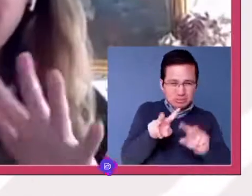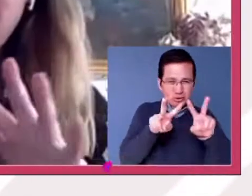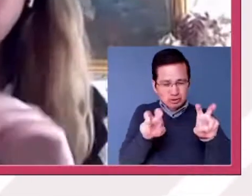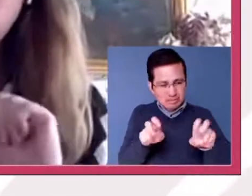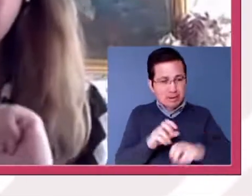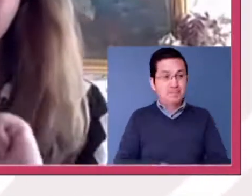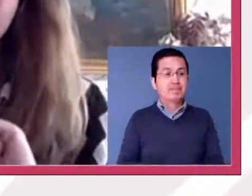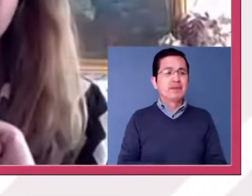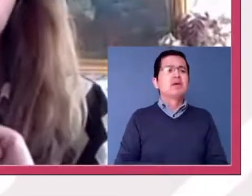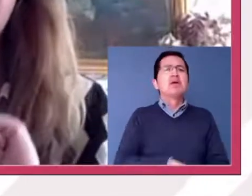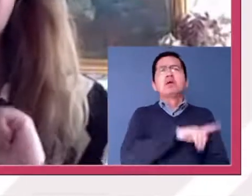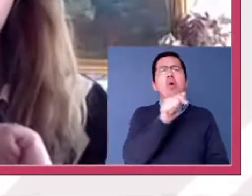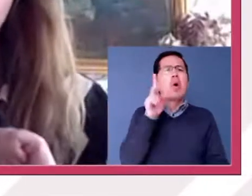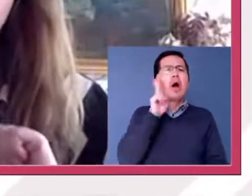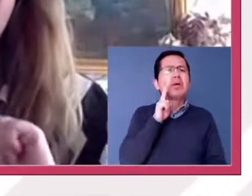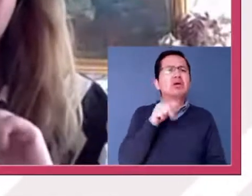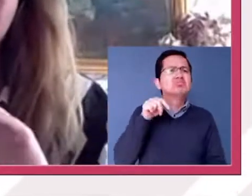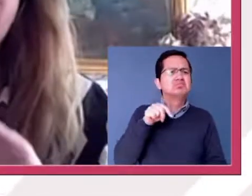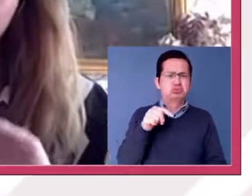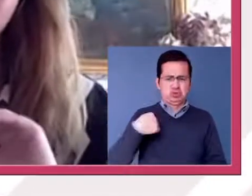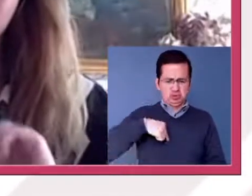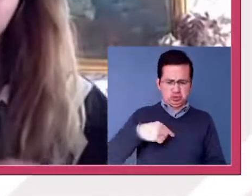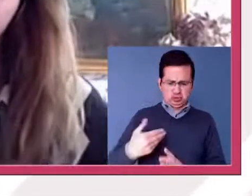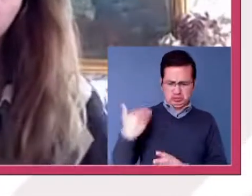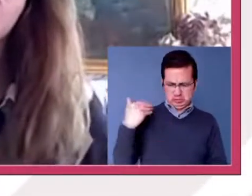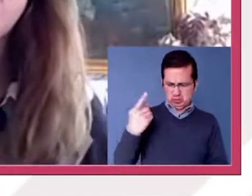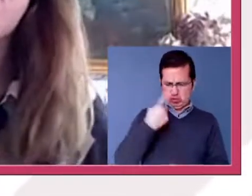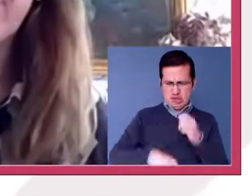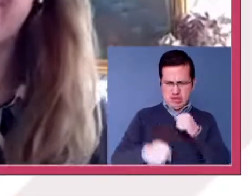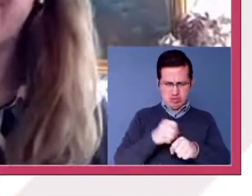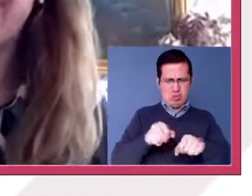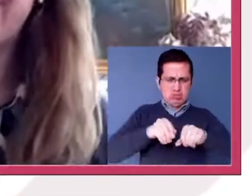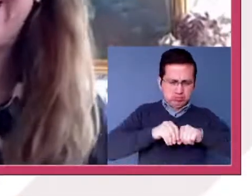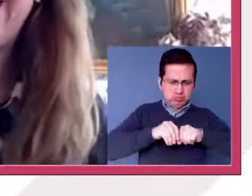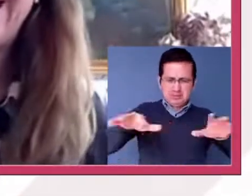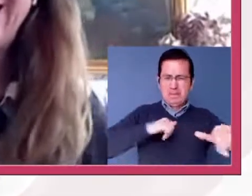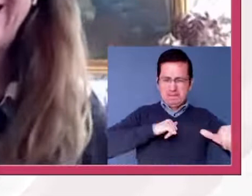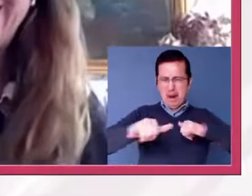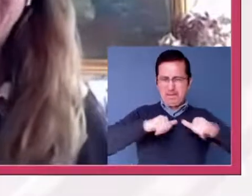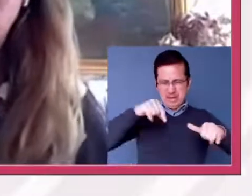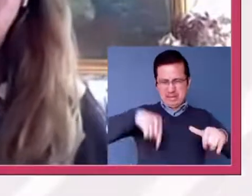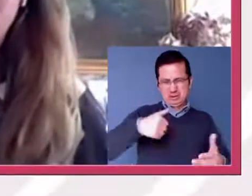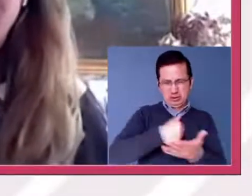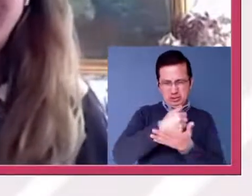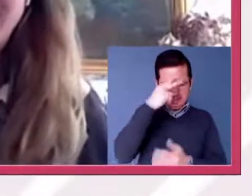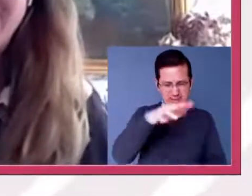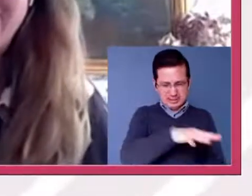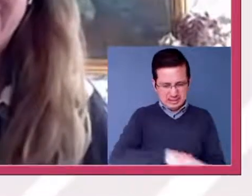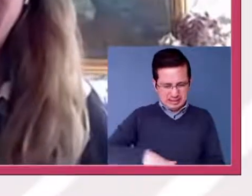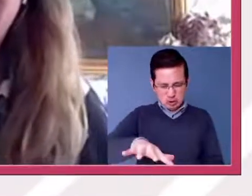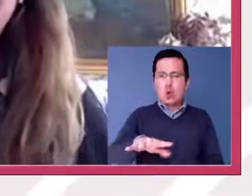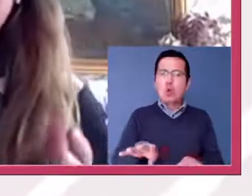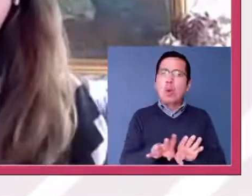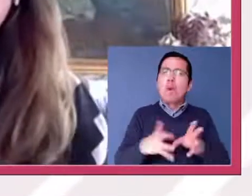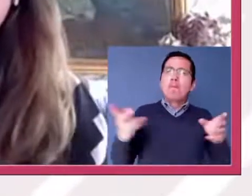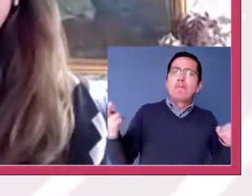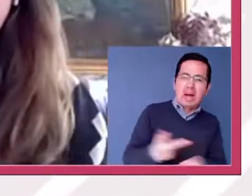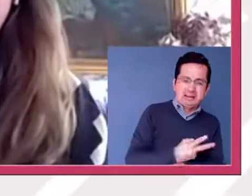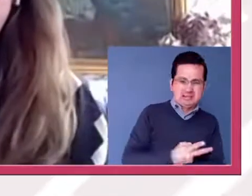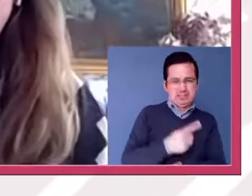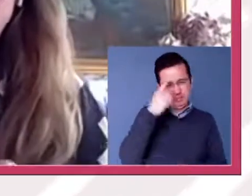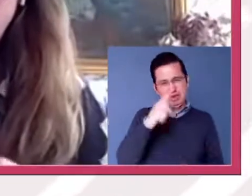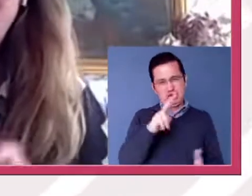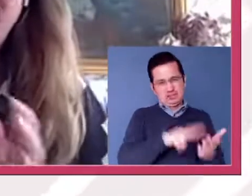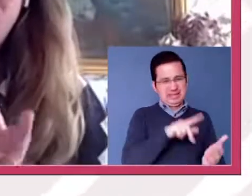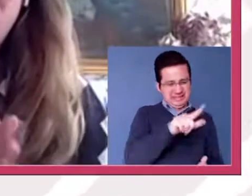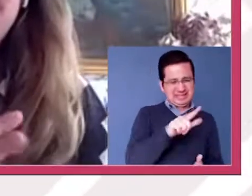se veía en la cartografía que publicamos el año pasado, justo sobre la EDIS de 2017. Estamos en